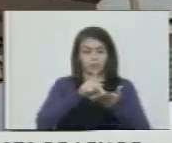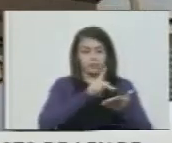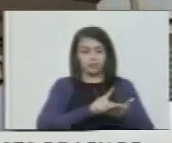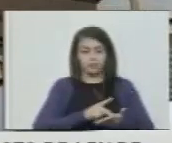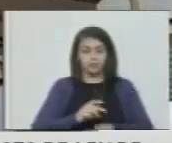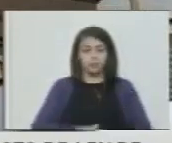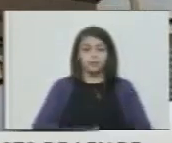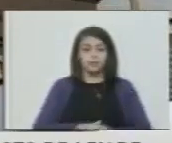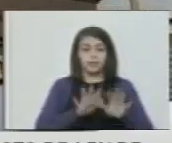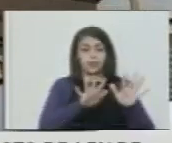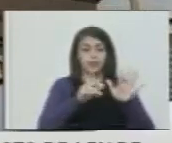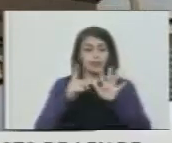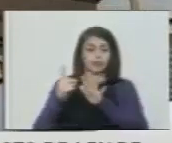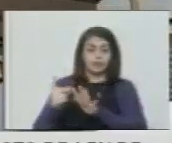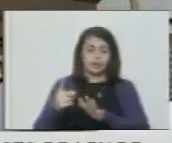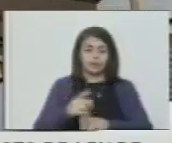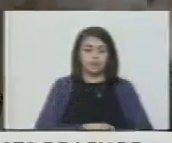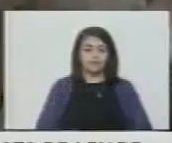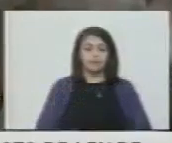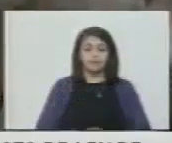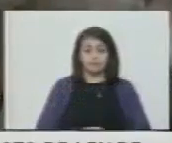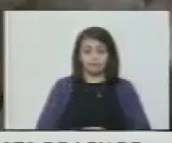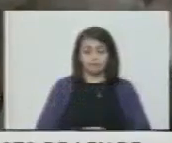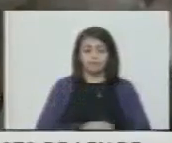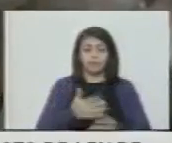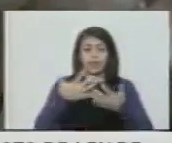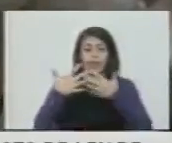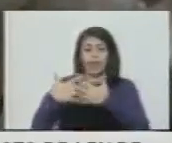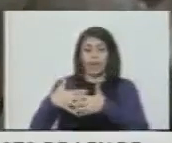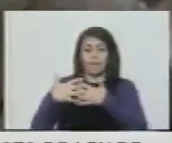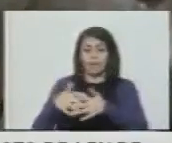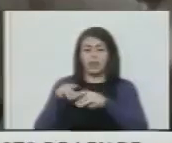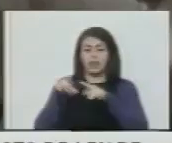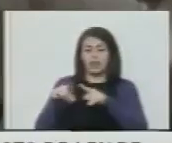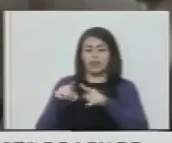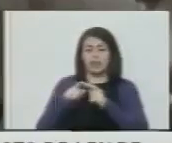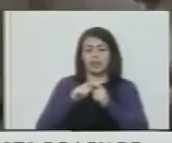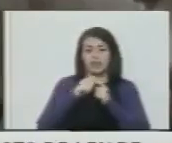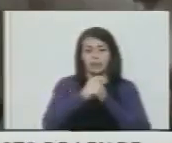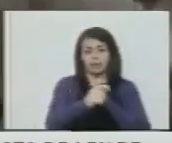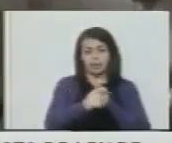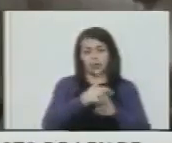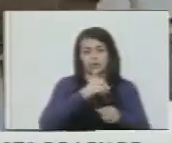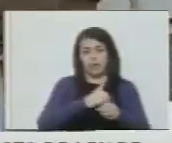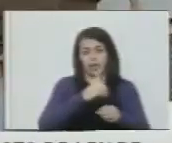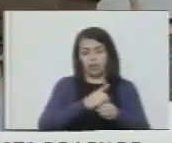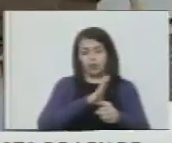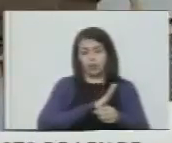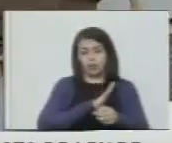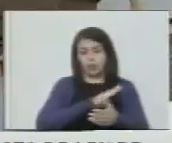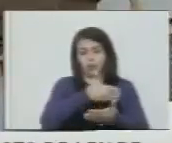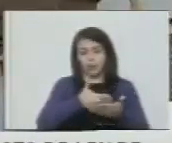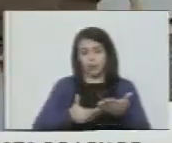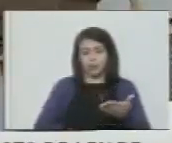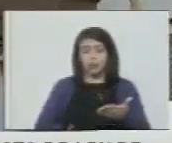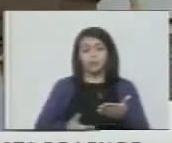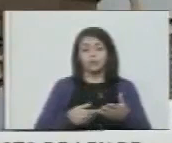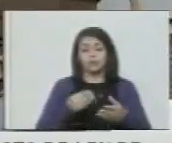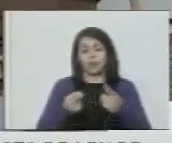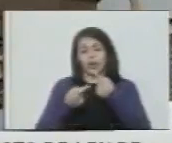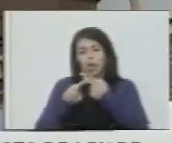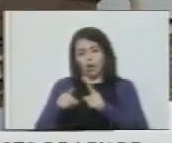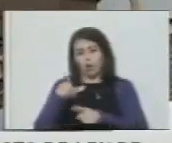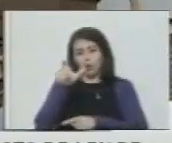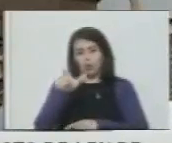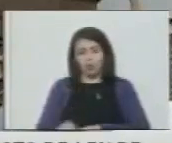presentarse. 16. Fusión de empresas. Transmisión de la totalidad del patrimonio de un sujeto regulado a